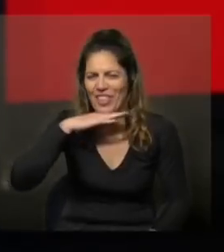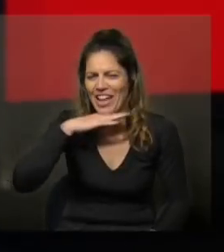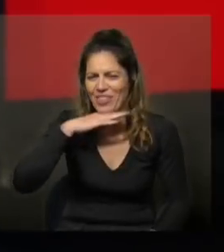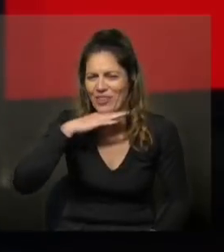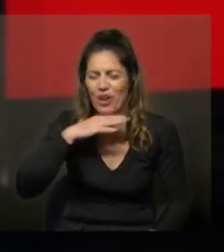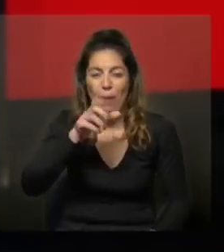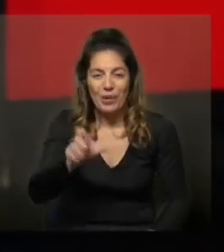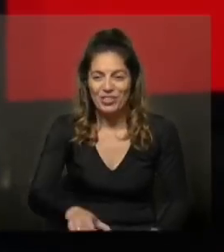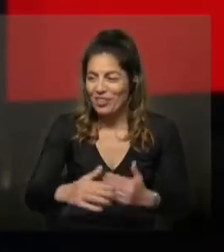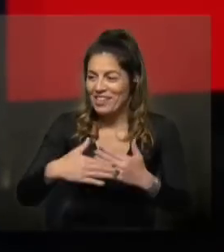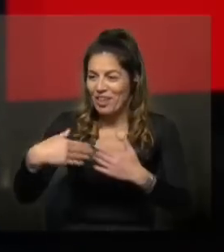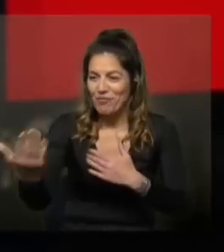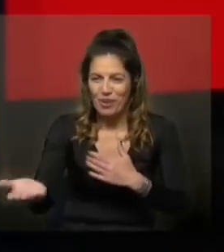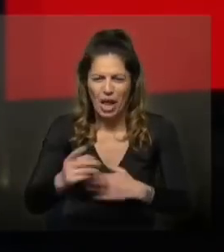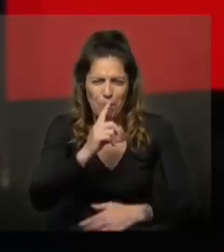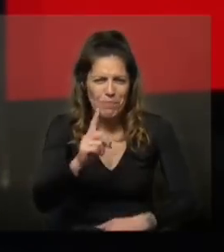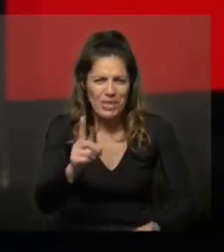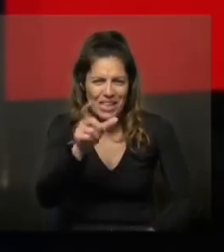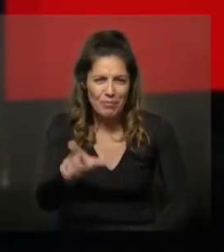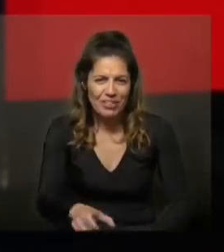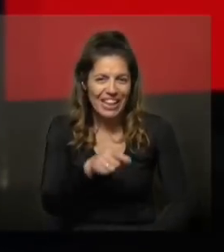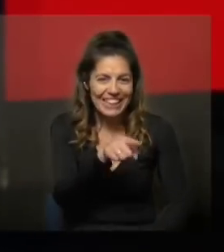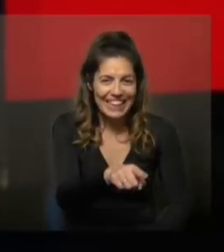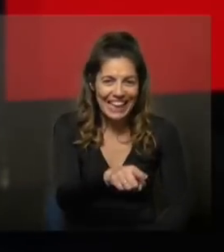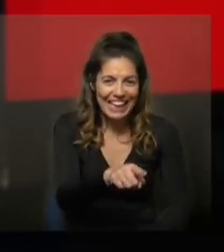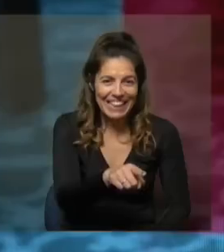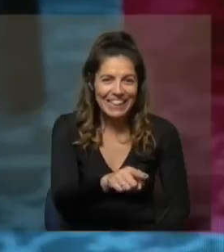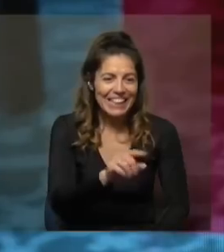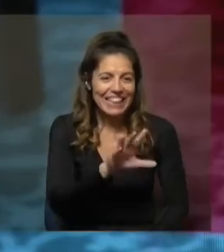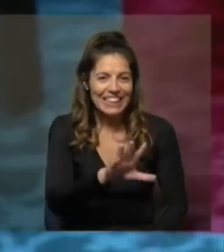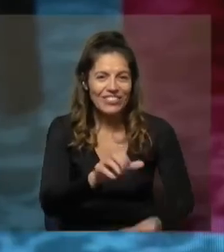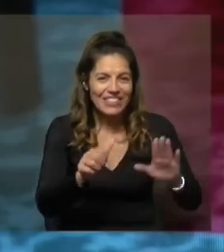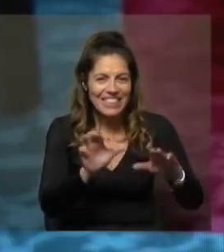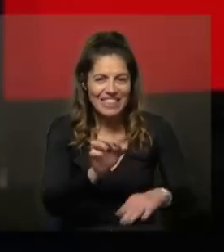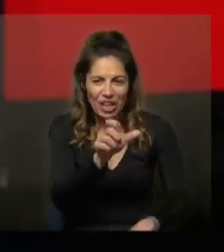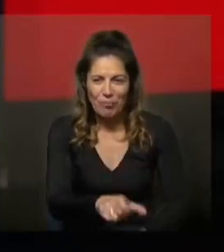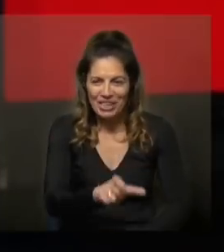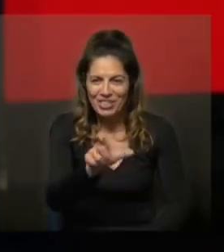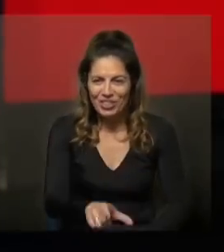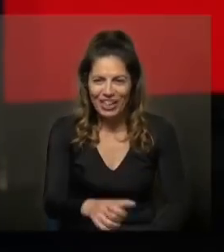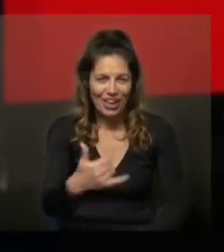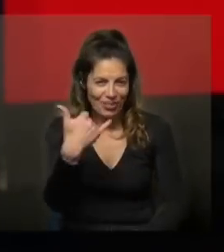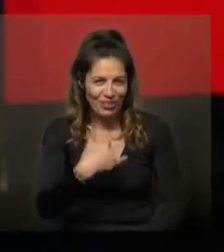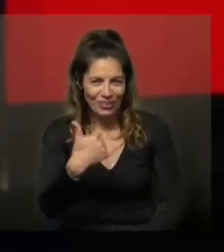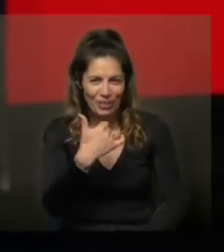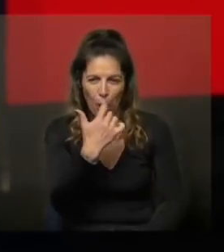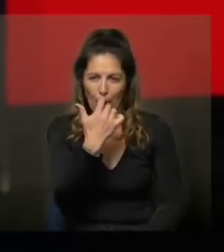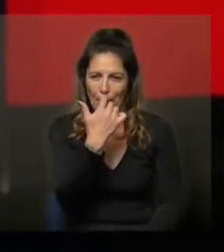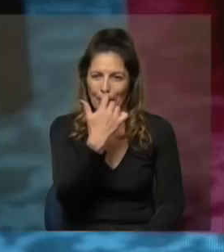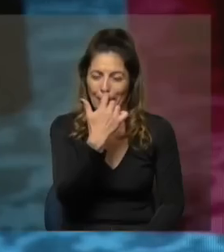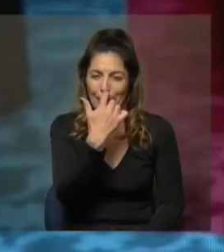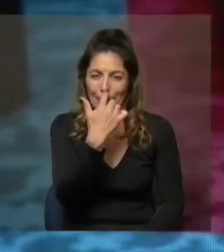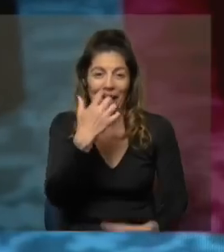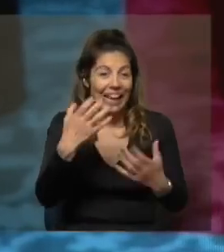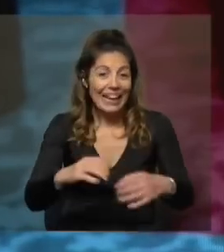quedó gente afuera de un gimnasio era mire y él había tenido 160 personas entonces quería